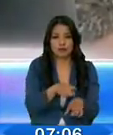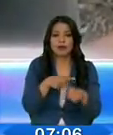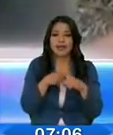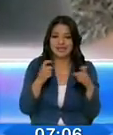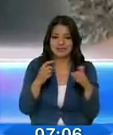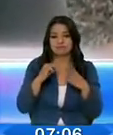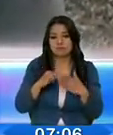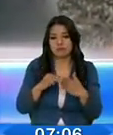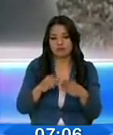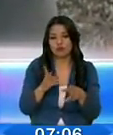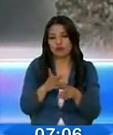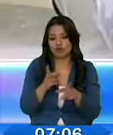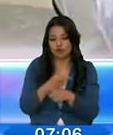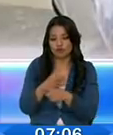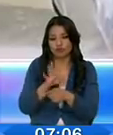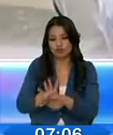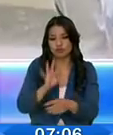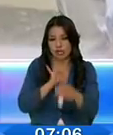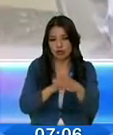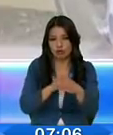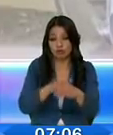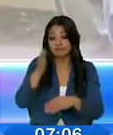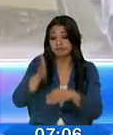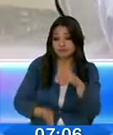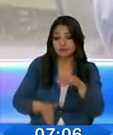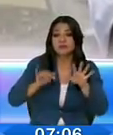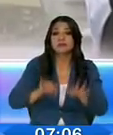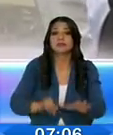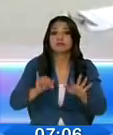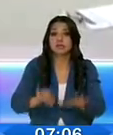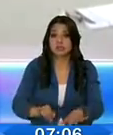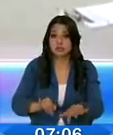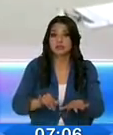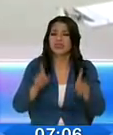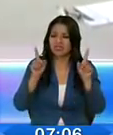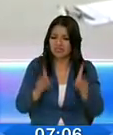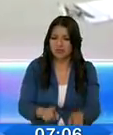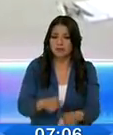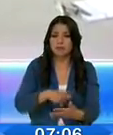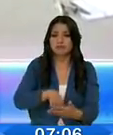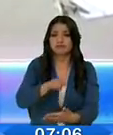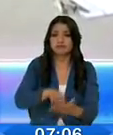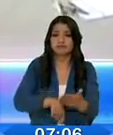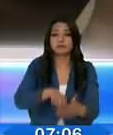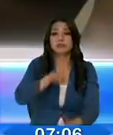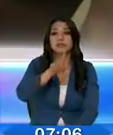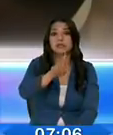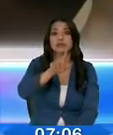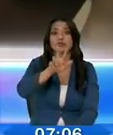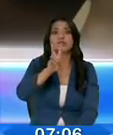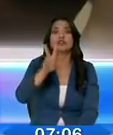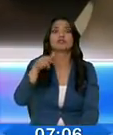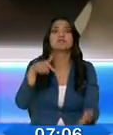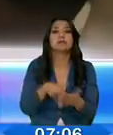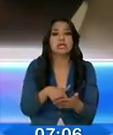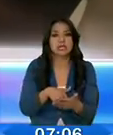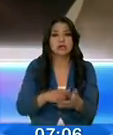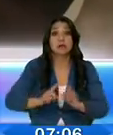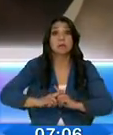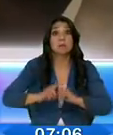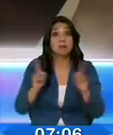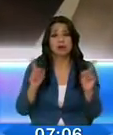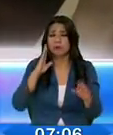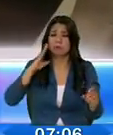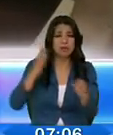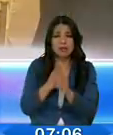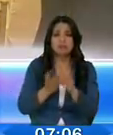del Consejo de Participación, en un plazo de menos de 6 meses, tienen que recolectar 132.000 rúbricas. Sin embargo, su meta